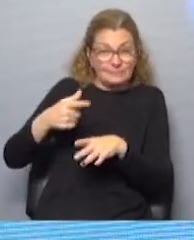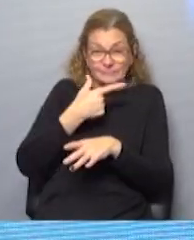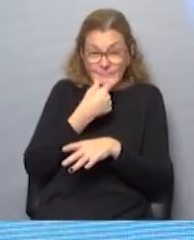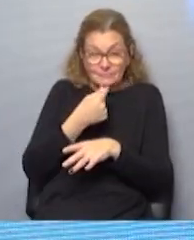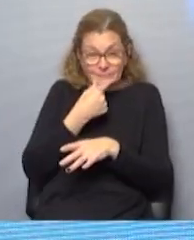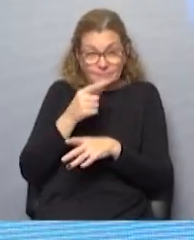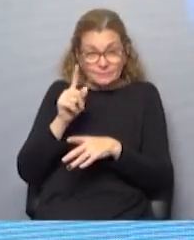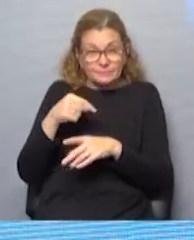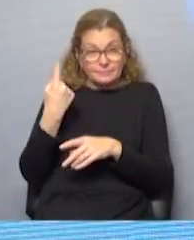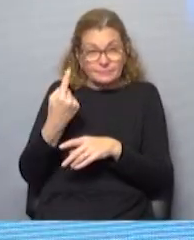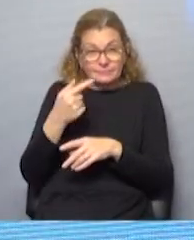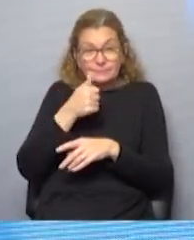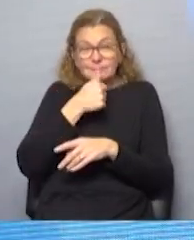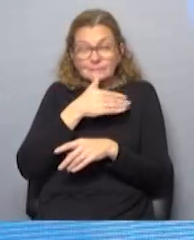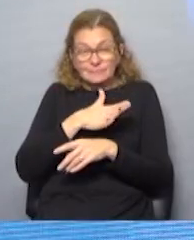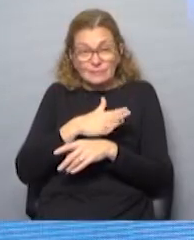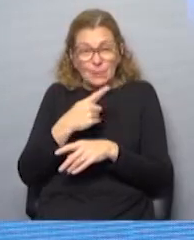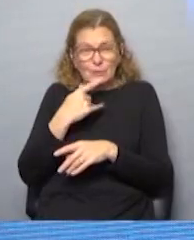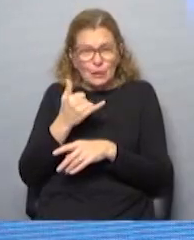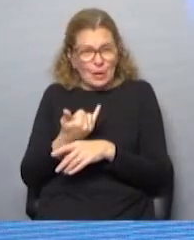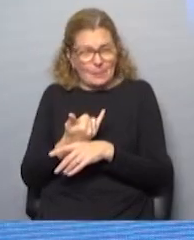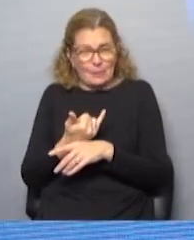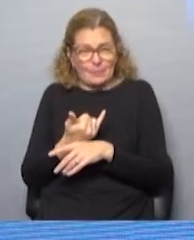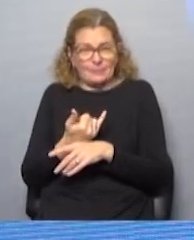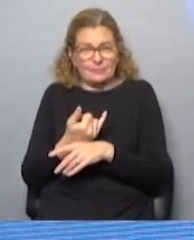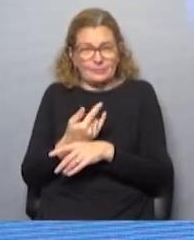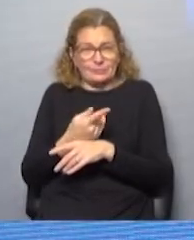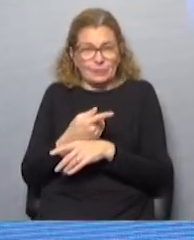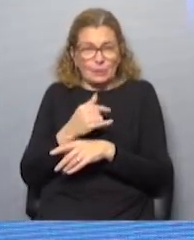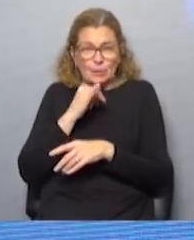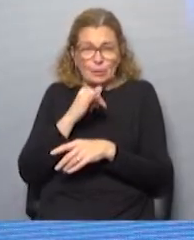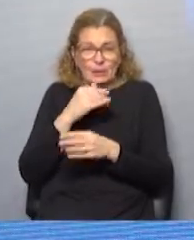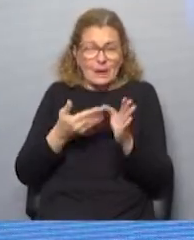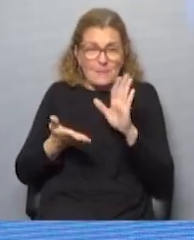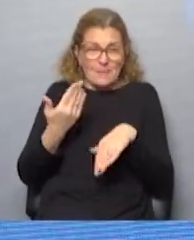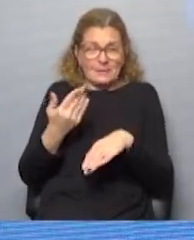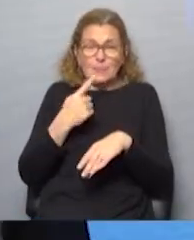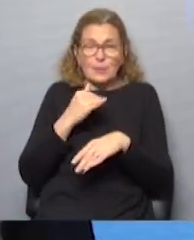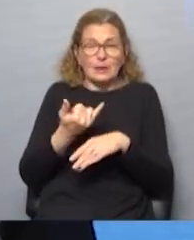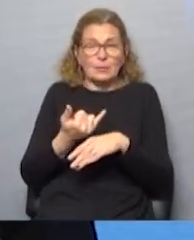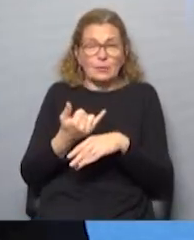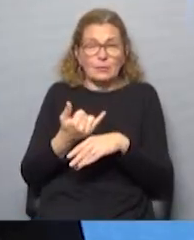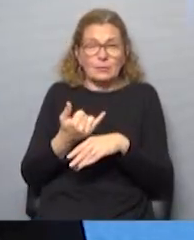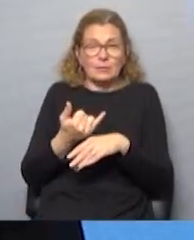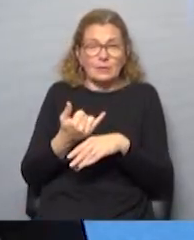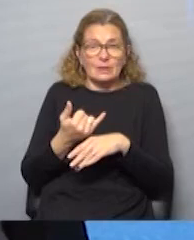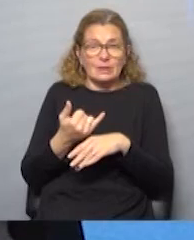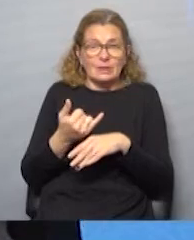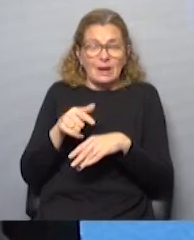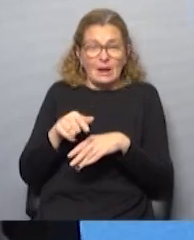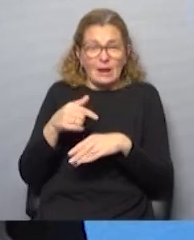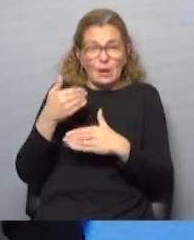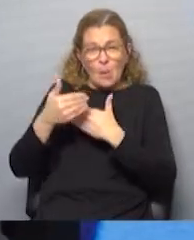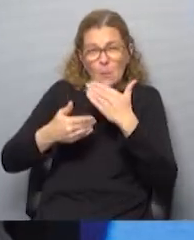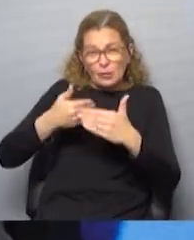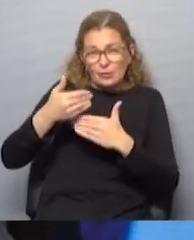nosotros estaremos históricas ejemplos y mucho más de actualizaciones tecnológicas en nuestro proceso